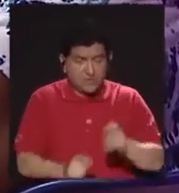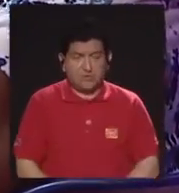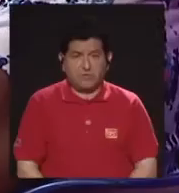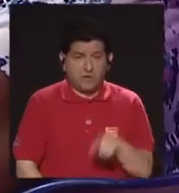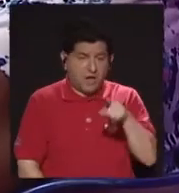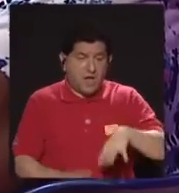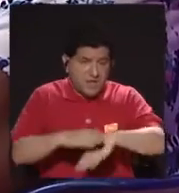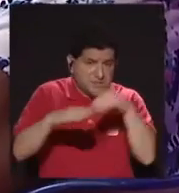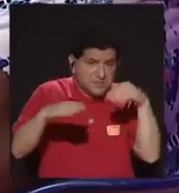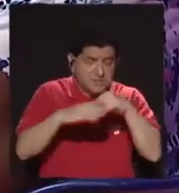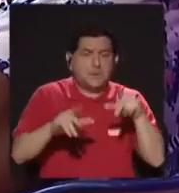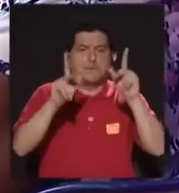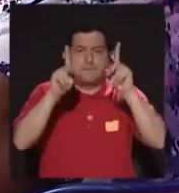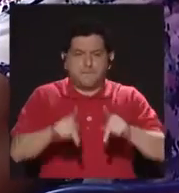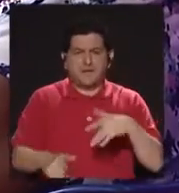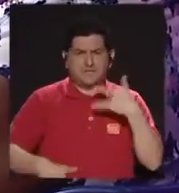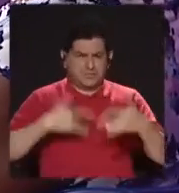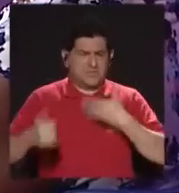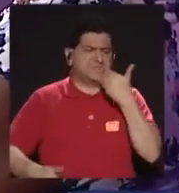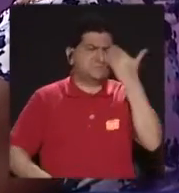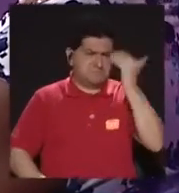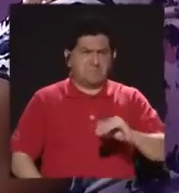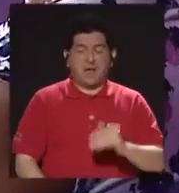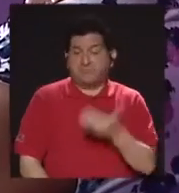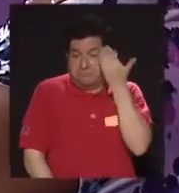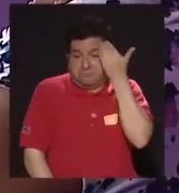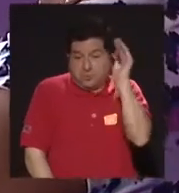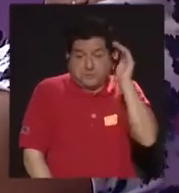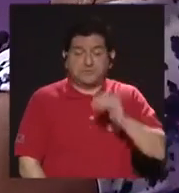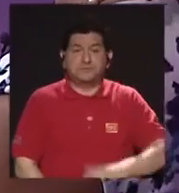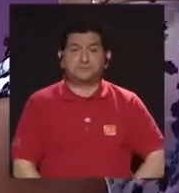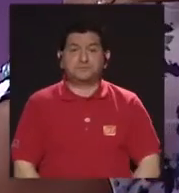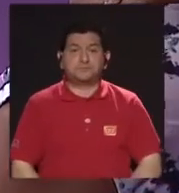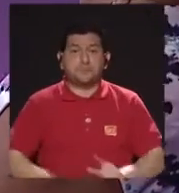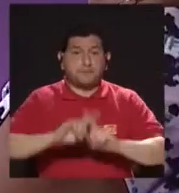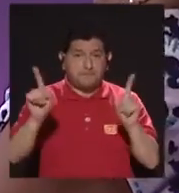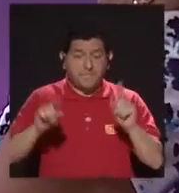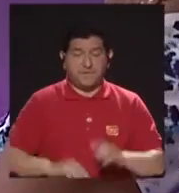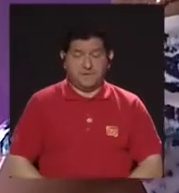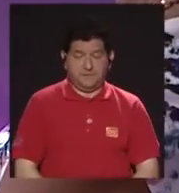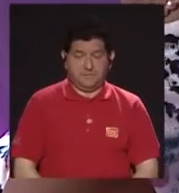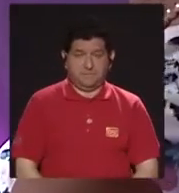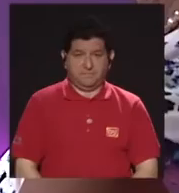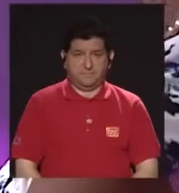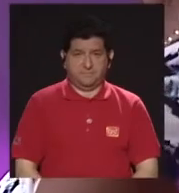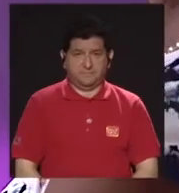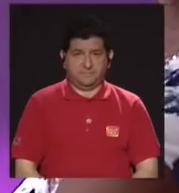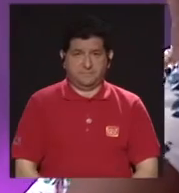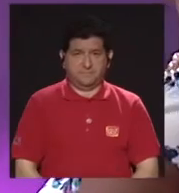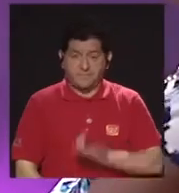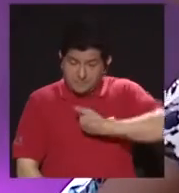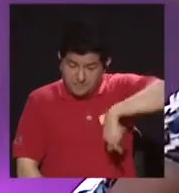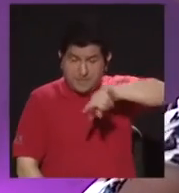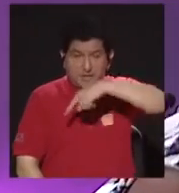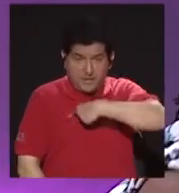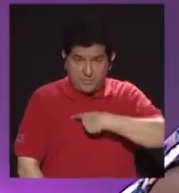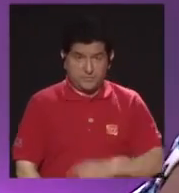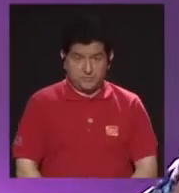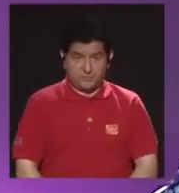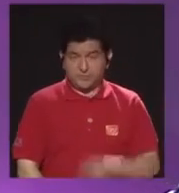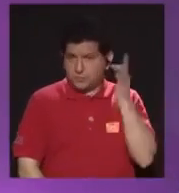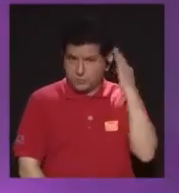excluyentes y esa gente de sentirse muy mal no se verdad pero indudablemente que para nosotros y